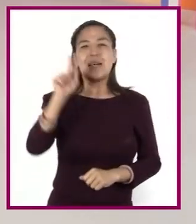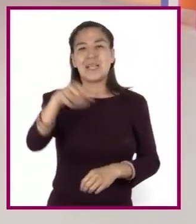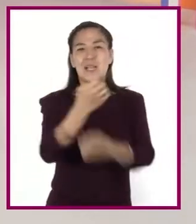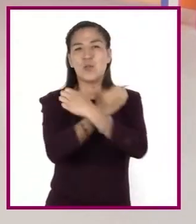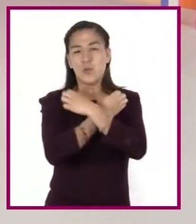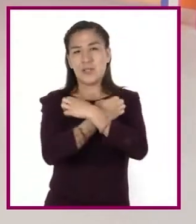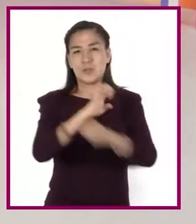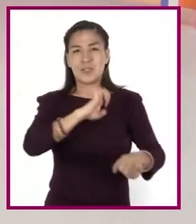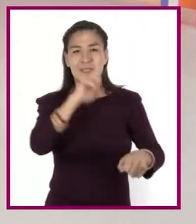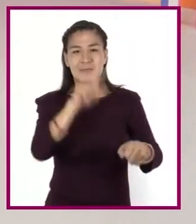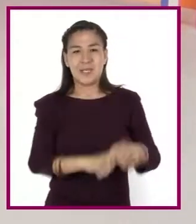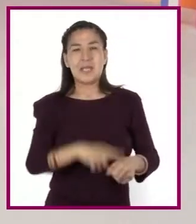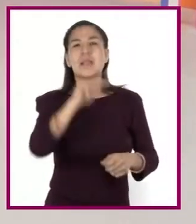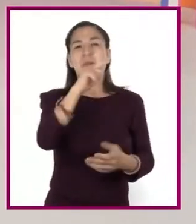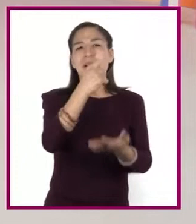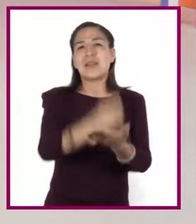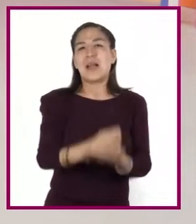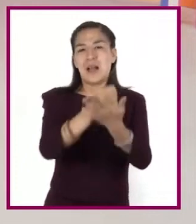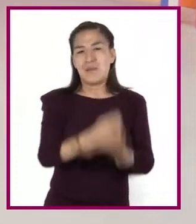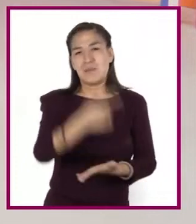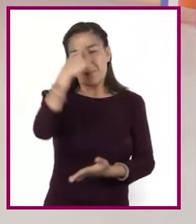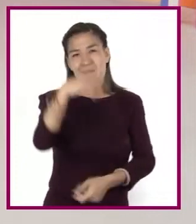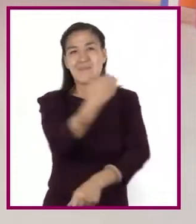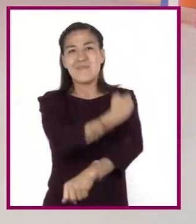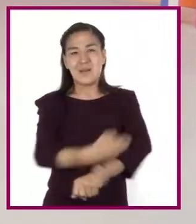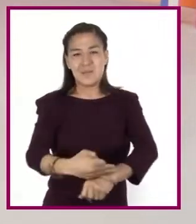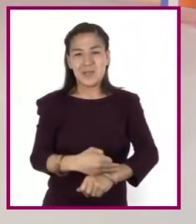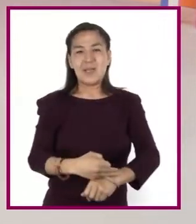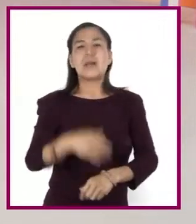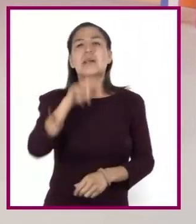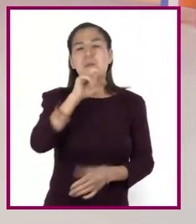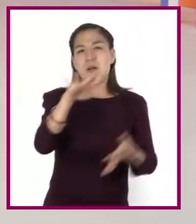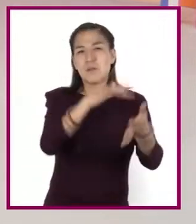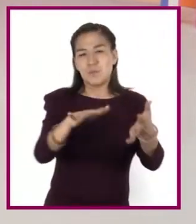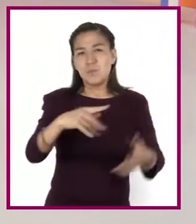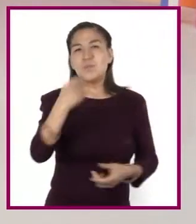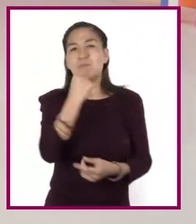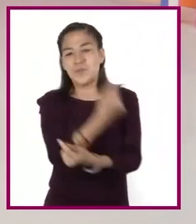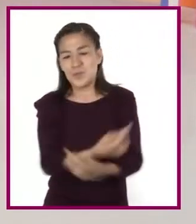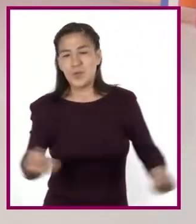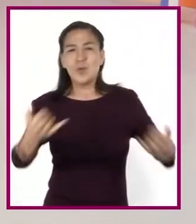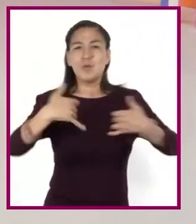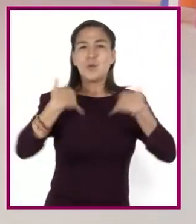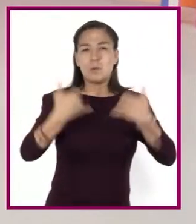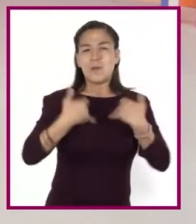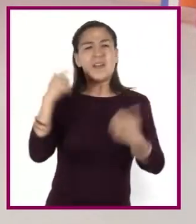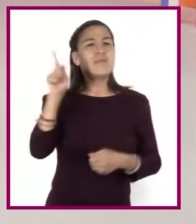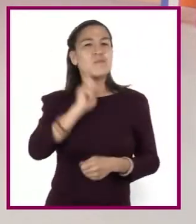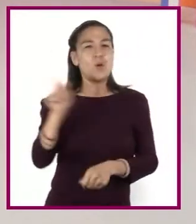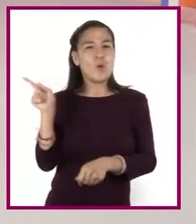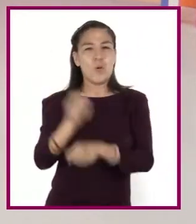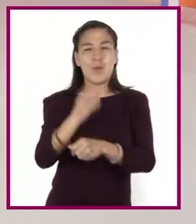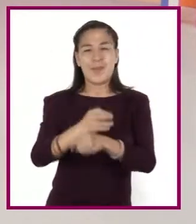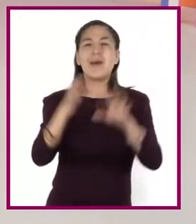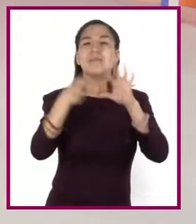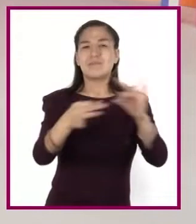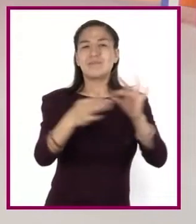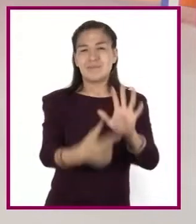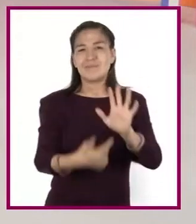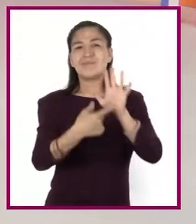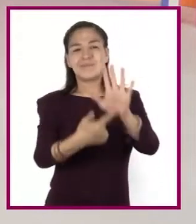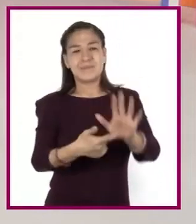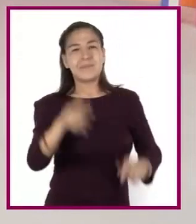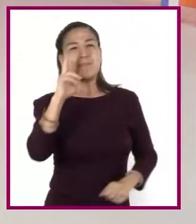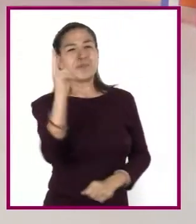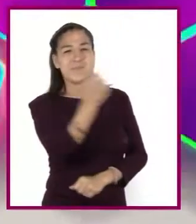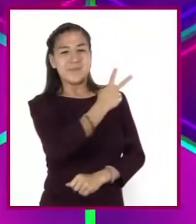educación especial y en terapia familiar y literatura infantil y juvenil, nos tiene que decir al respecto.